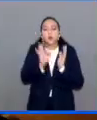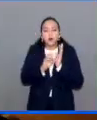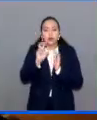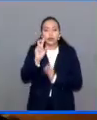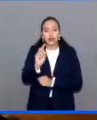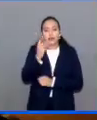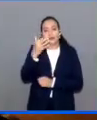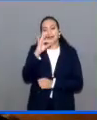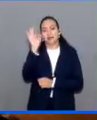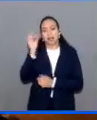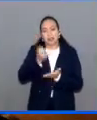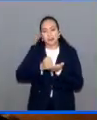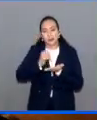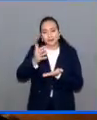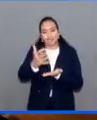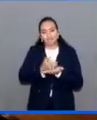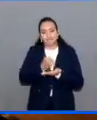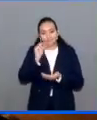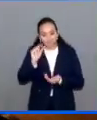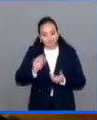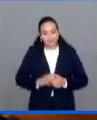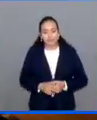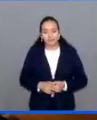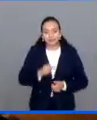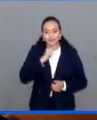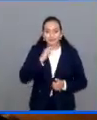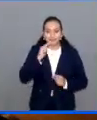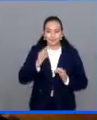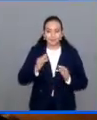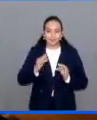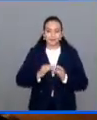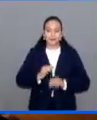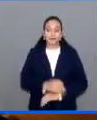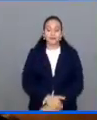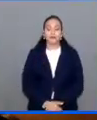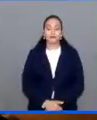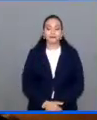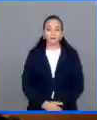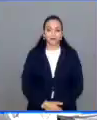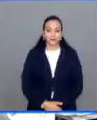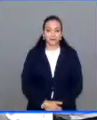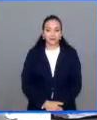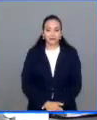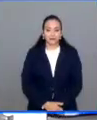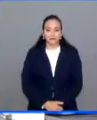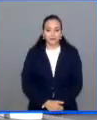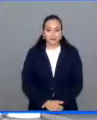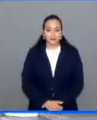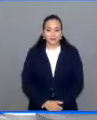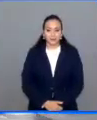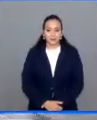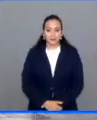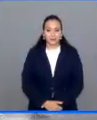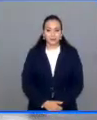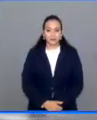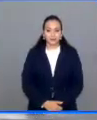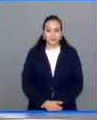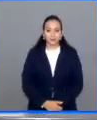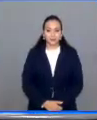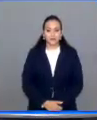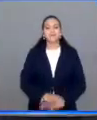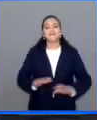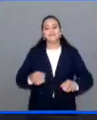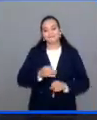0.35%. Para el canal del Poder Judicial de la Federación, Óscar González. Con esta información llegamos